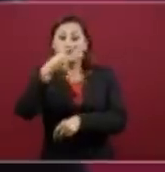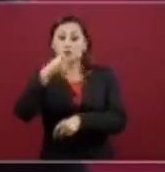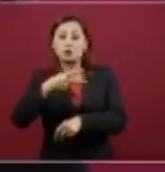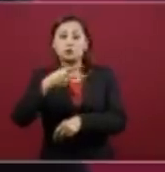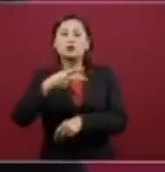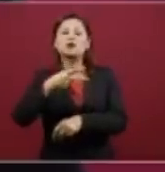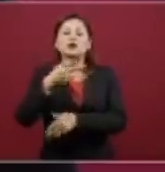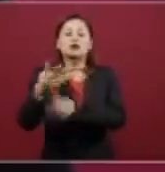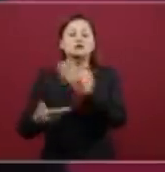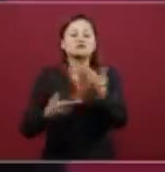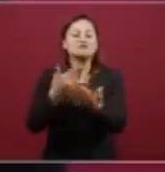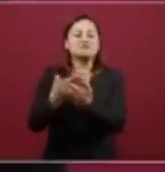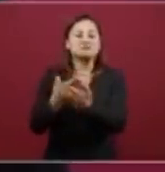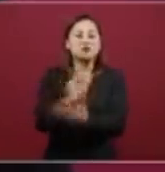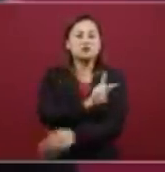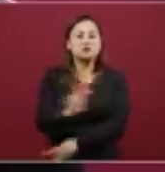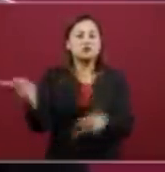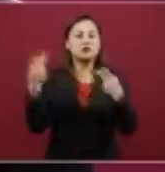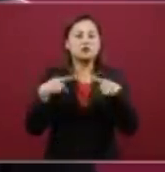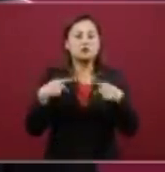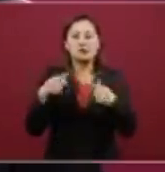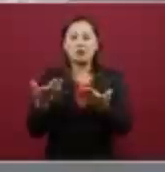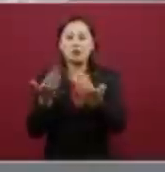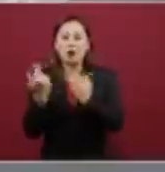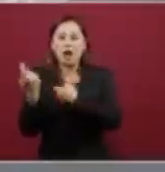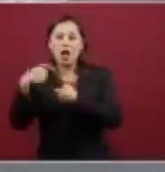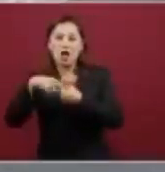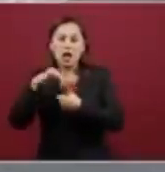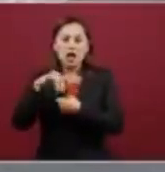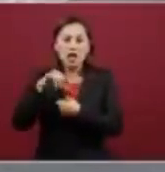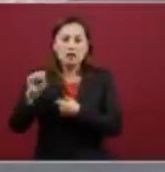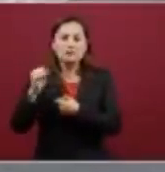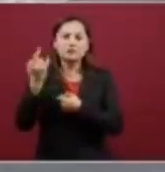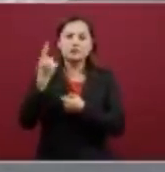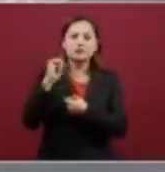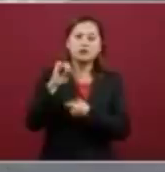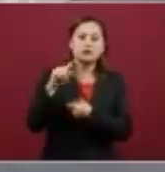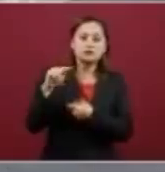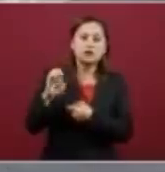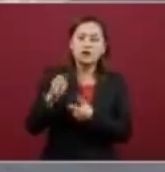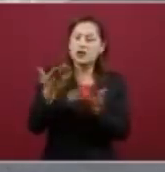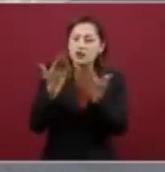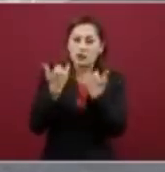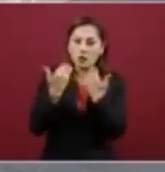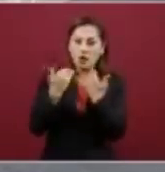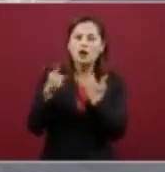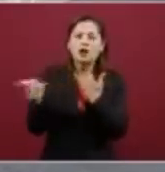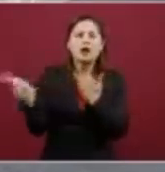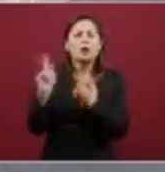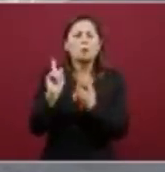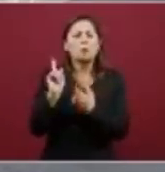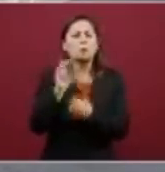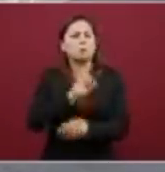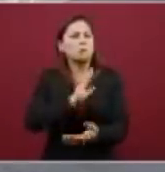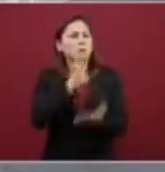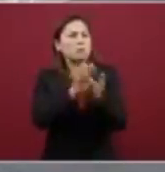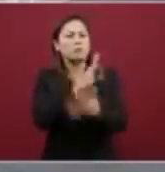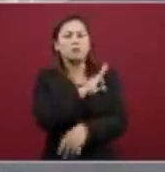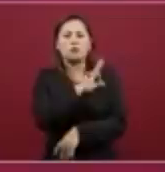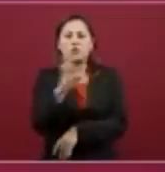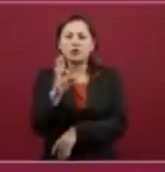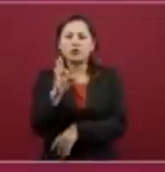médica. Eso es lo que estamos haciendo. La Secretaría de Salud va a terminar teniendo